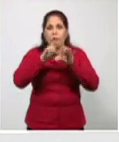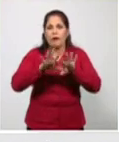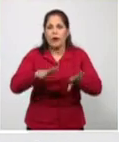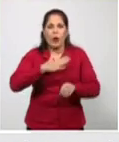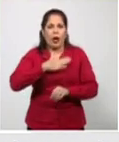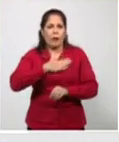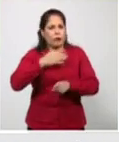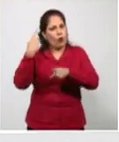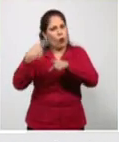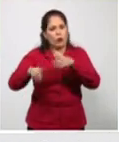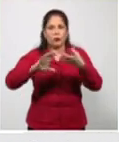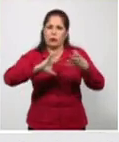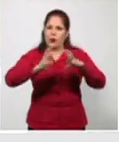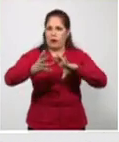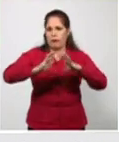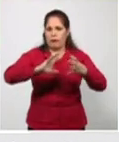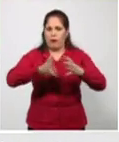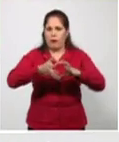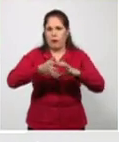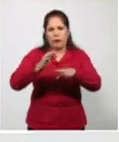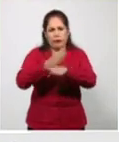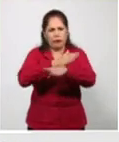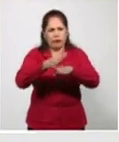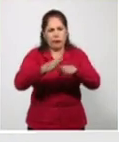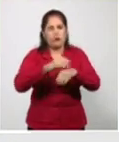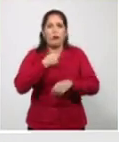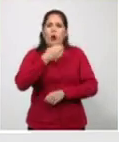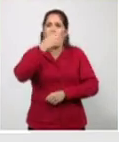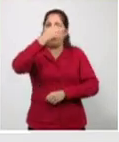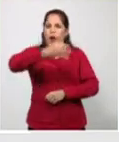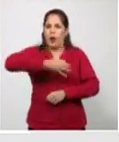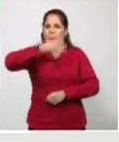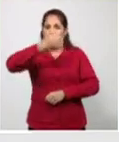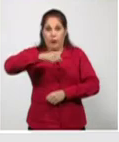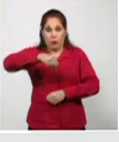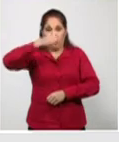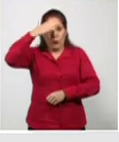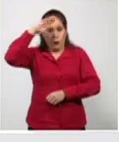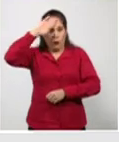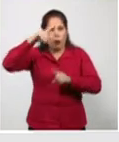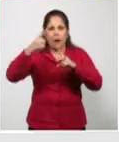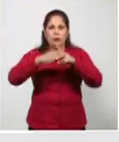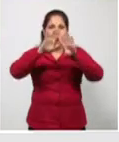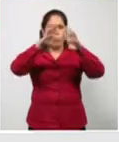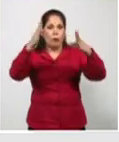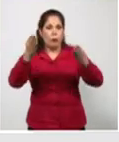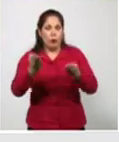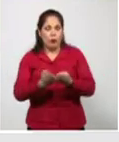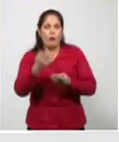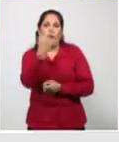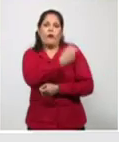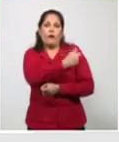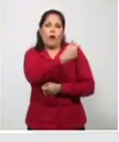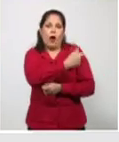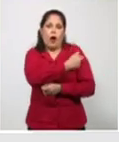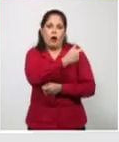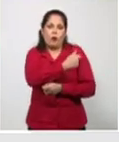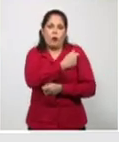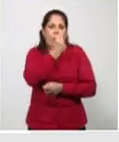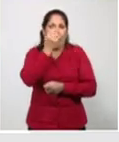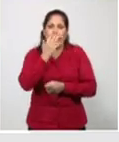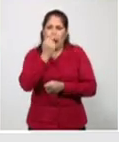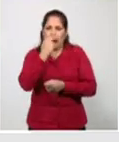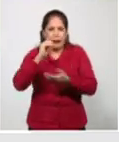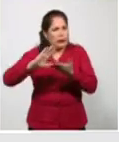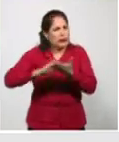cosa. Y yo siempre digo, en Cuba, igual que en el mundo, se ponen vacunas antigripales, que es contra el virus